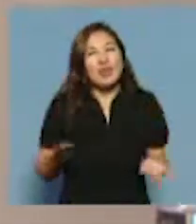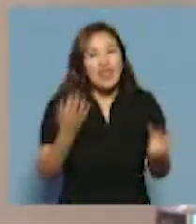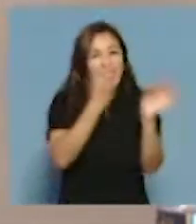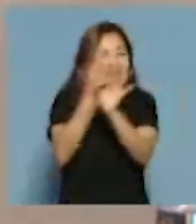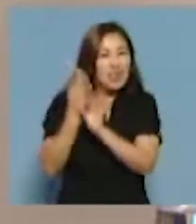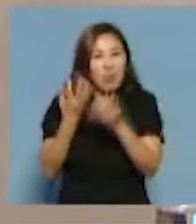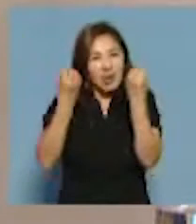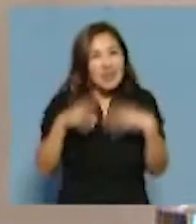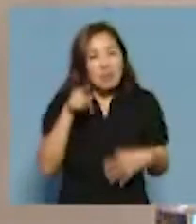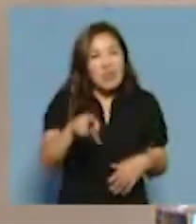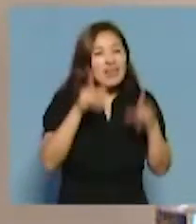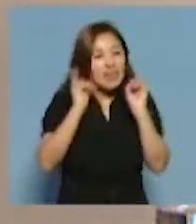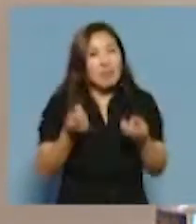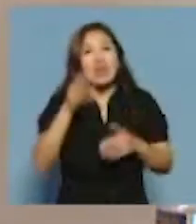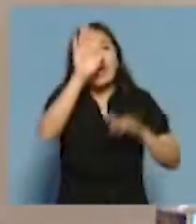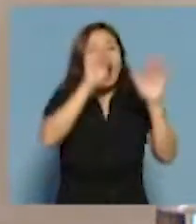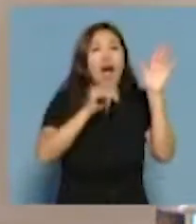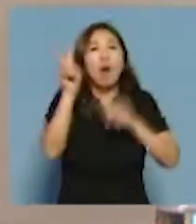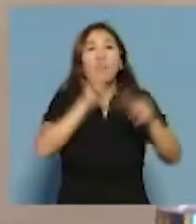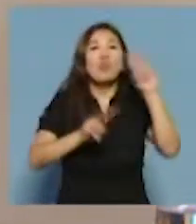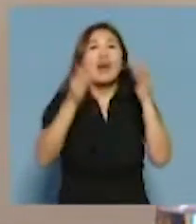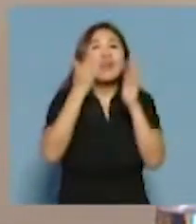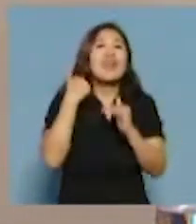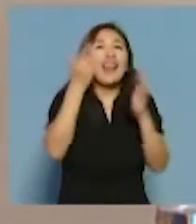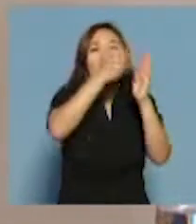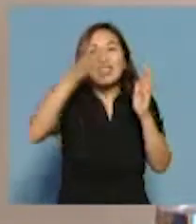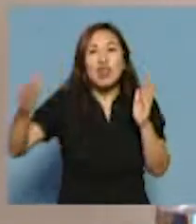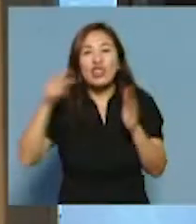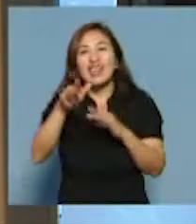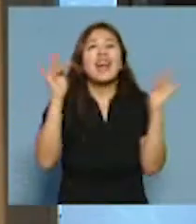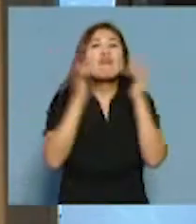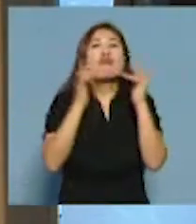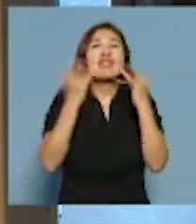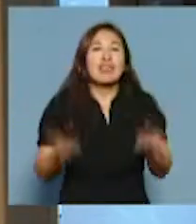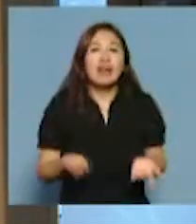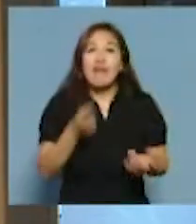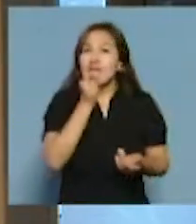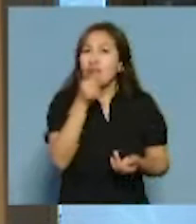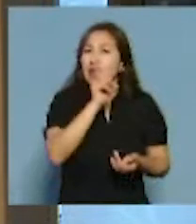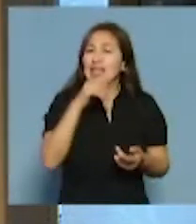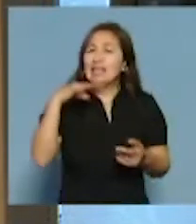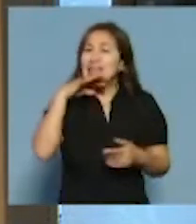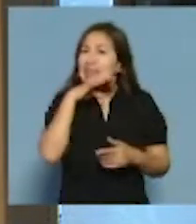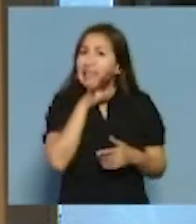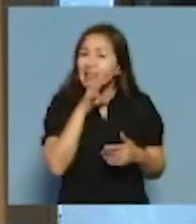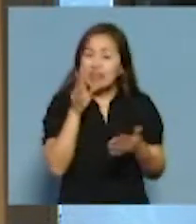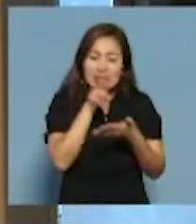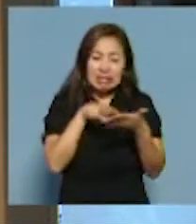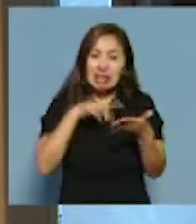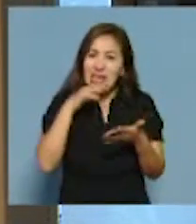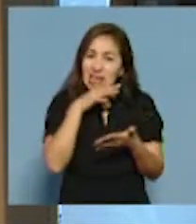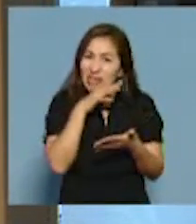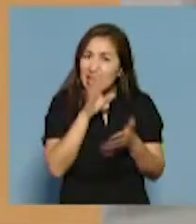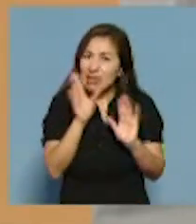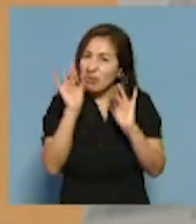escuelas se empiecen a implementar oa utilizar esta bibliografía digital porque no es fácil entender la historia para muchos sí